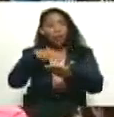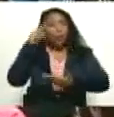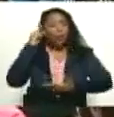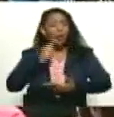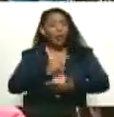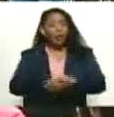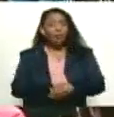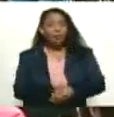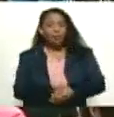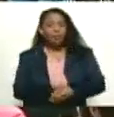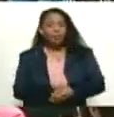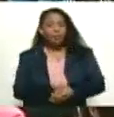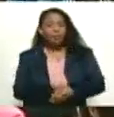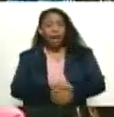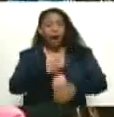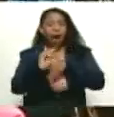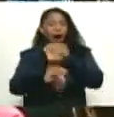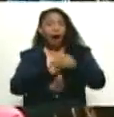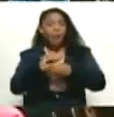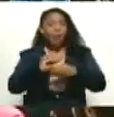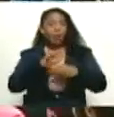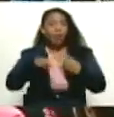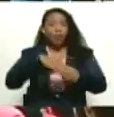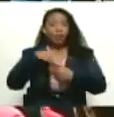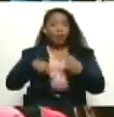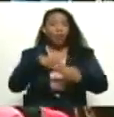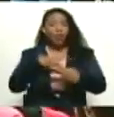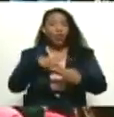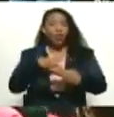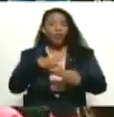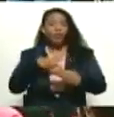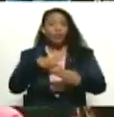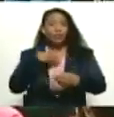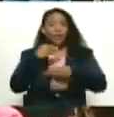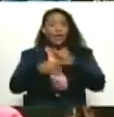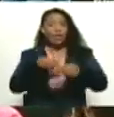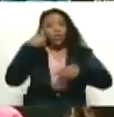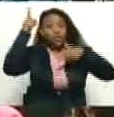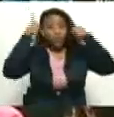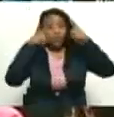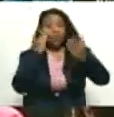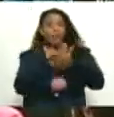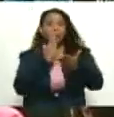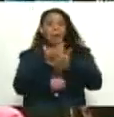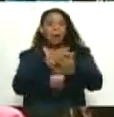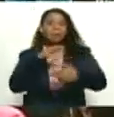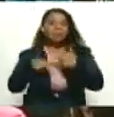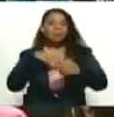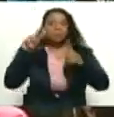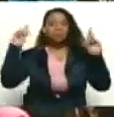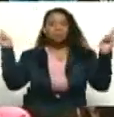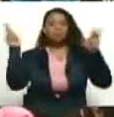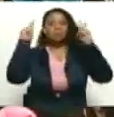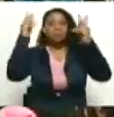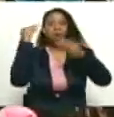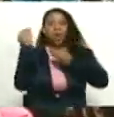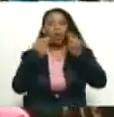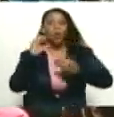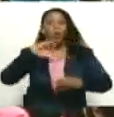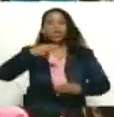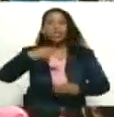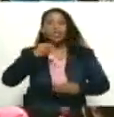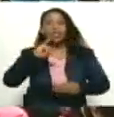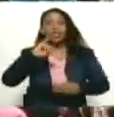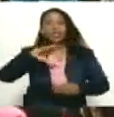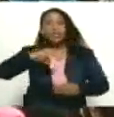Bolivariana, hagamos de esta revolución la revolución que soñó Chávez siempre. Una revolución invicta, así como Urachiche. no se